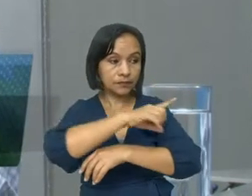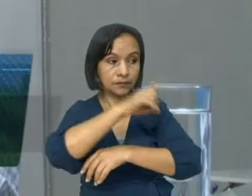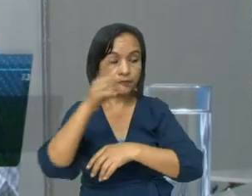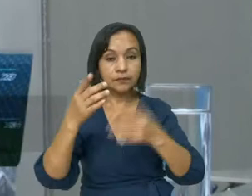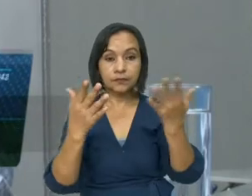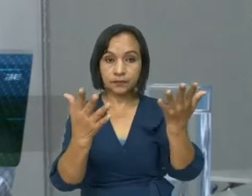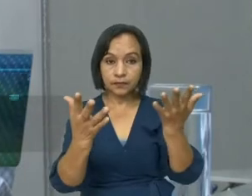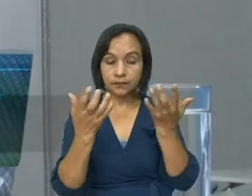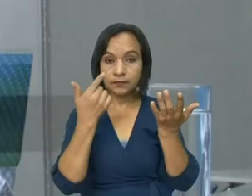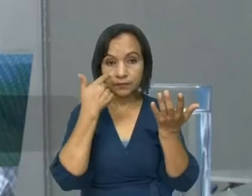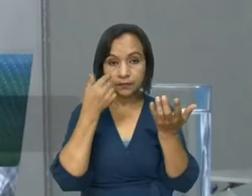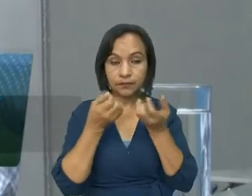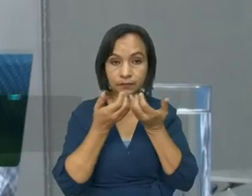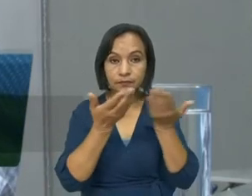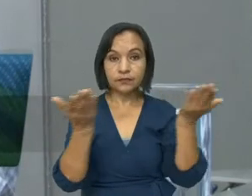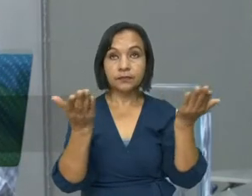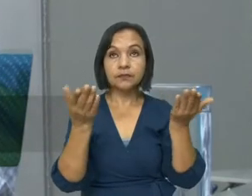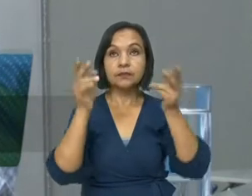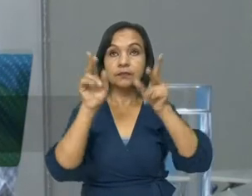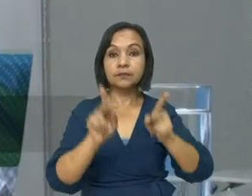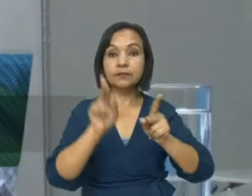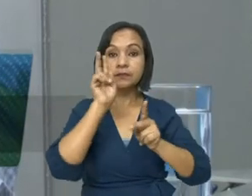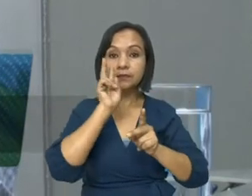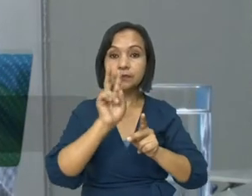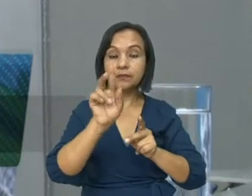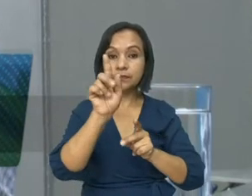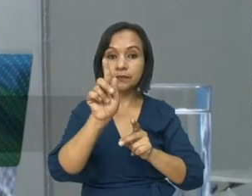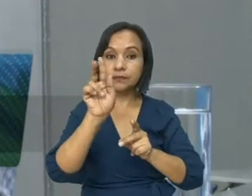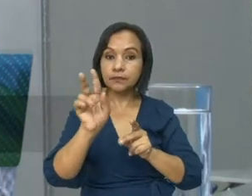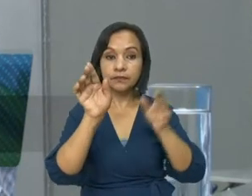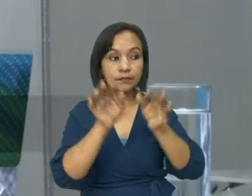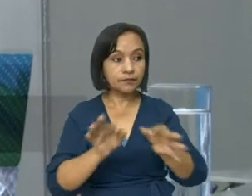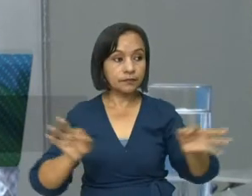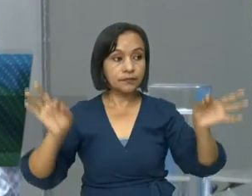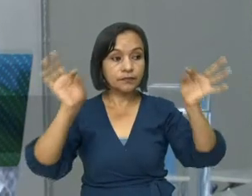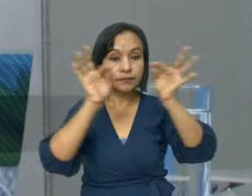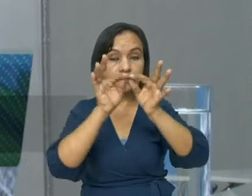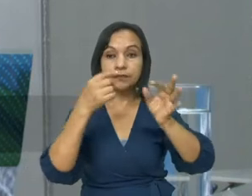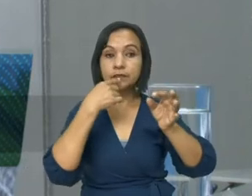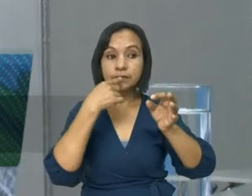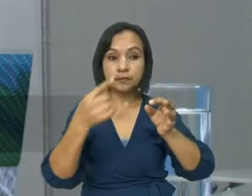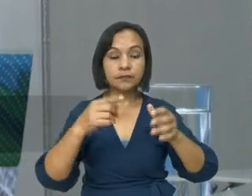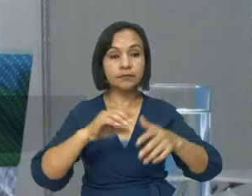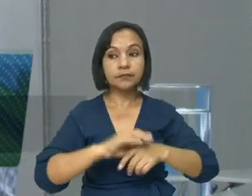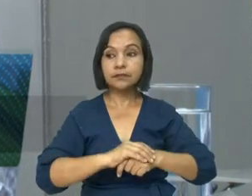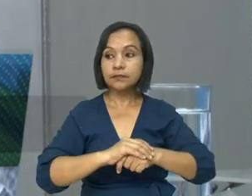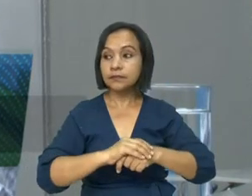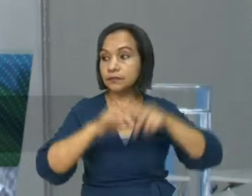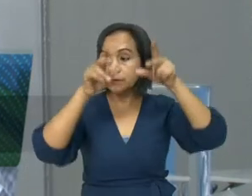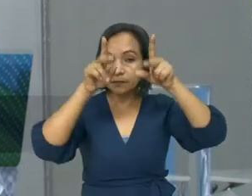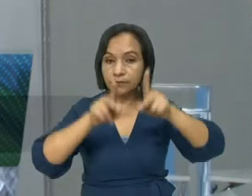queremos darle a conocer a los televidentes, pues. Y es importante señalar de que nuestro